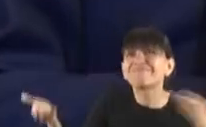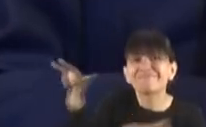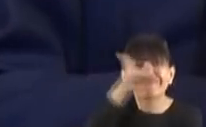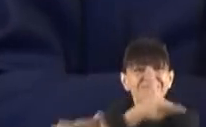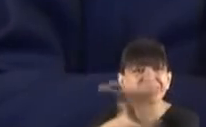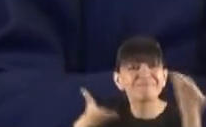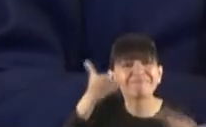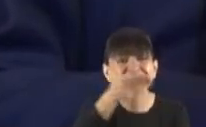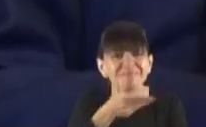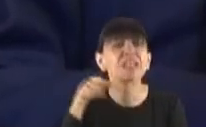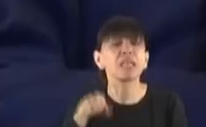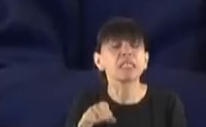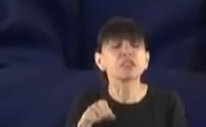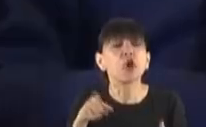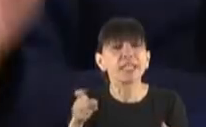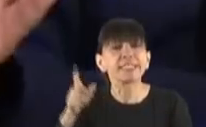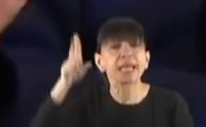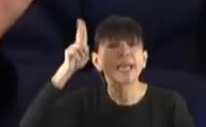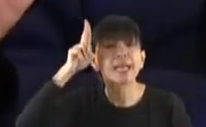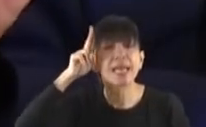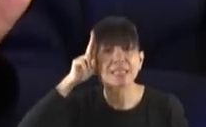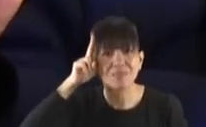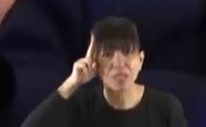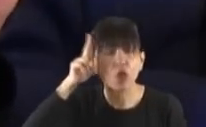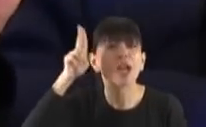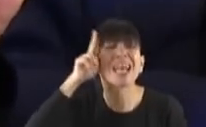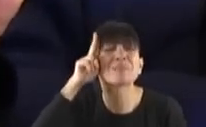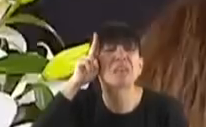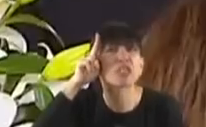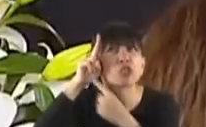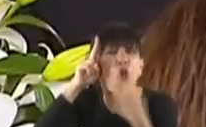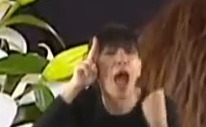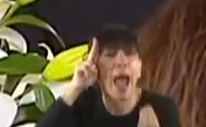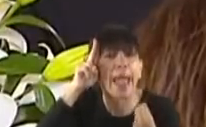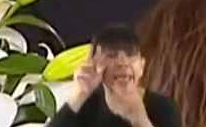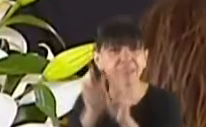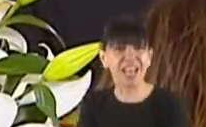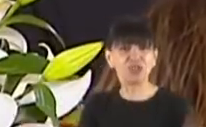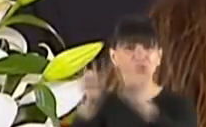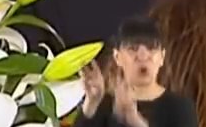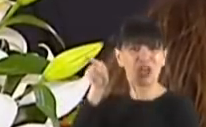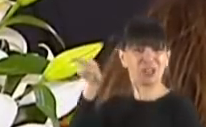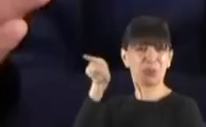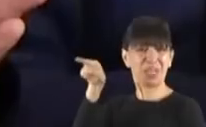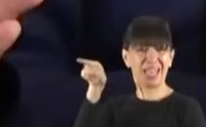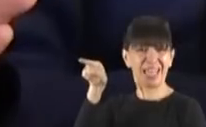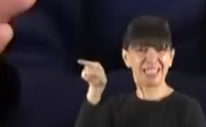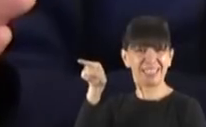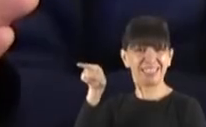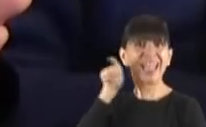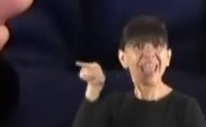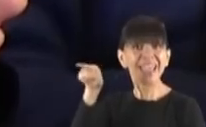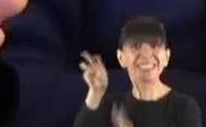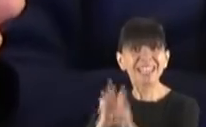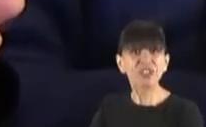respeto. ¿Respeto a qué? A los principios de las Naciones Unidas, que es la Carta Común que tenemos como